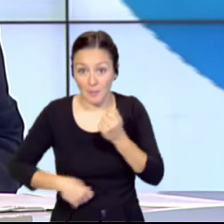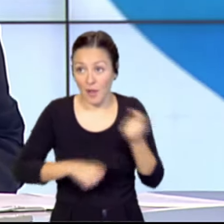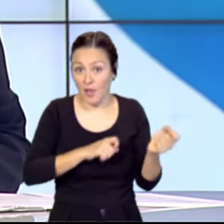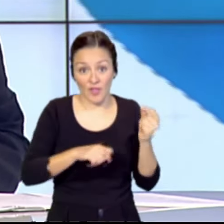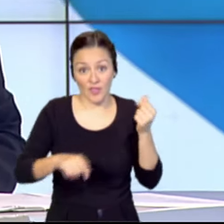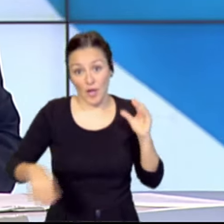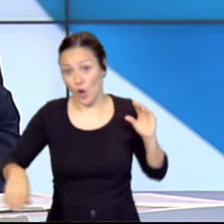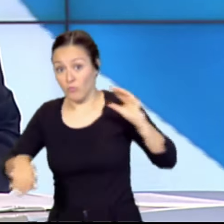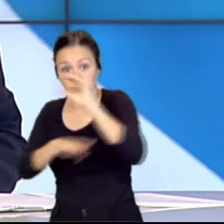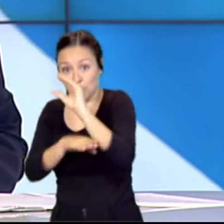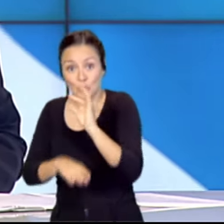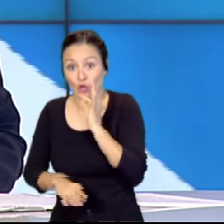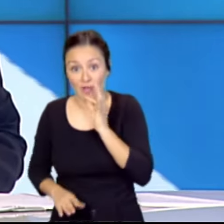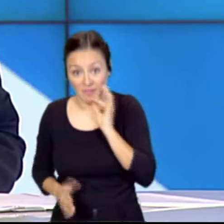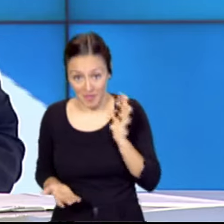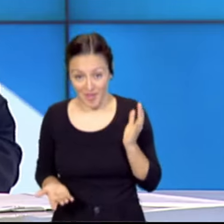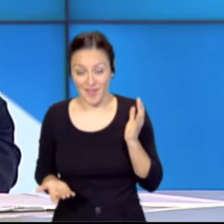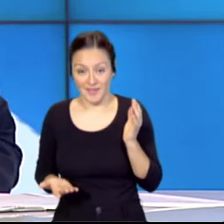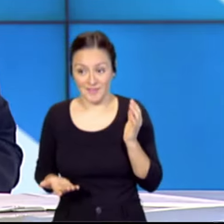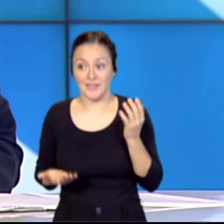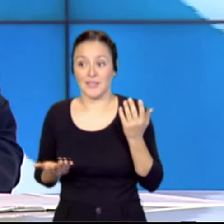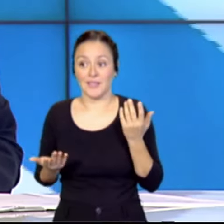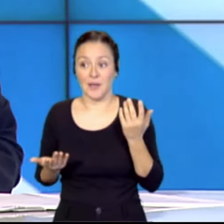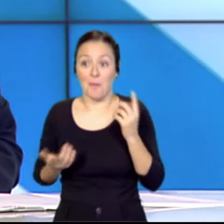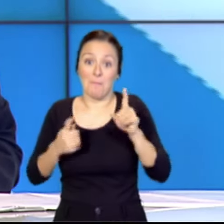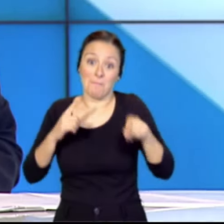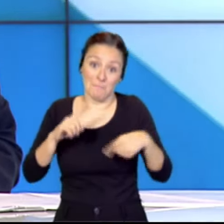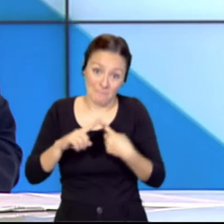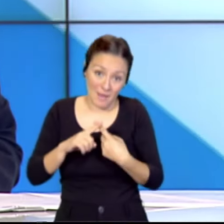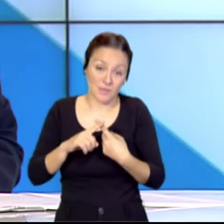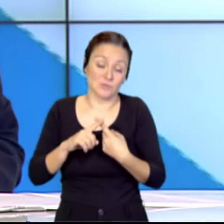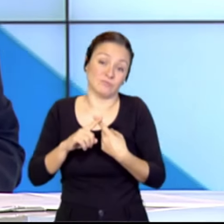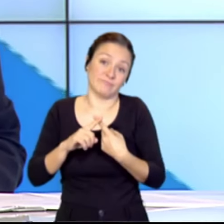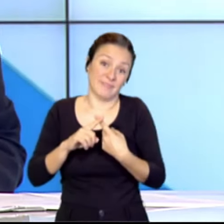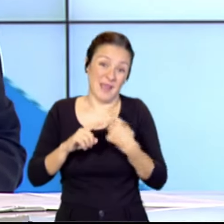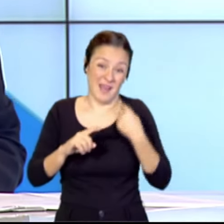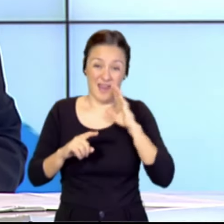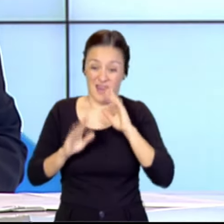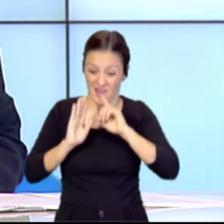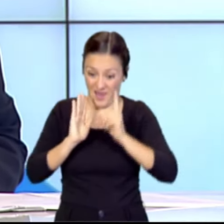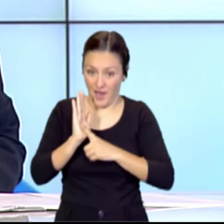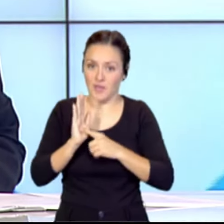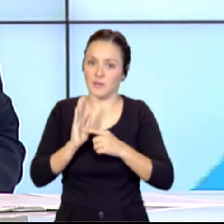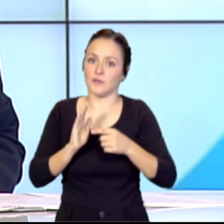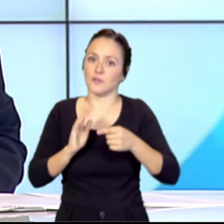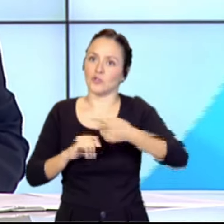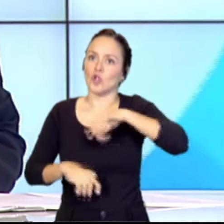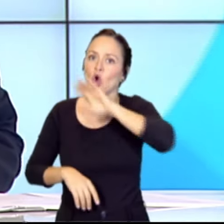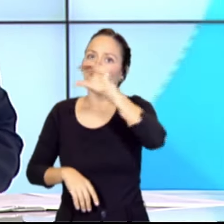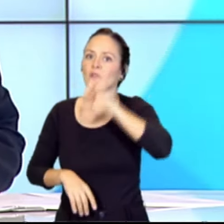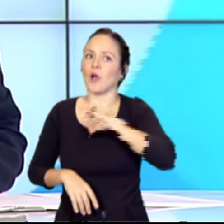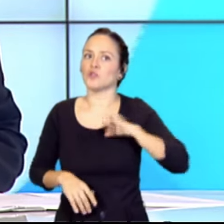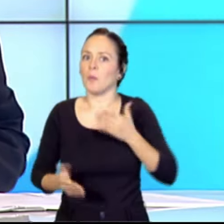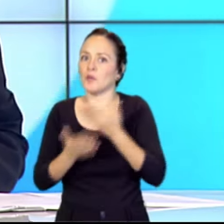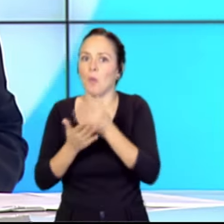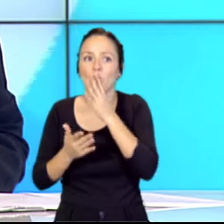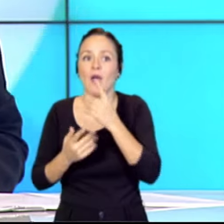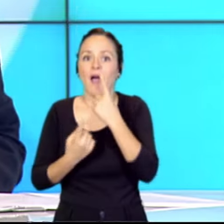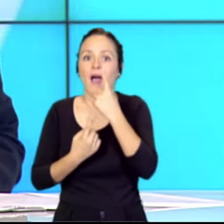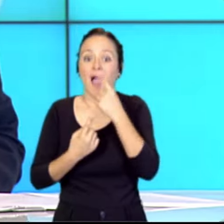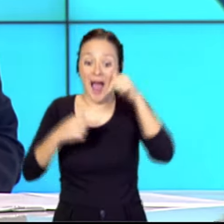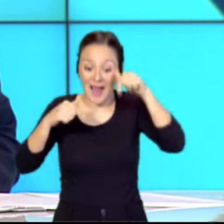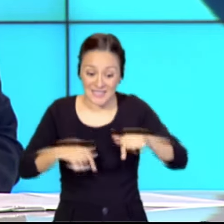y después las comunidades autónomas que es una cuestión que también nosotros pedimos en esa normativa las comunidades autónomas no tienen el la declaración de emergencia que